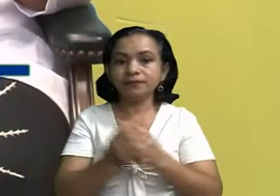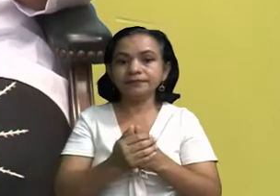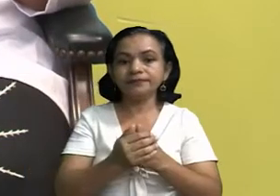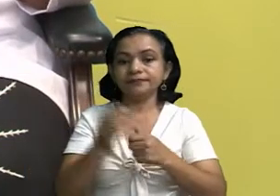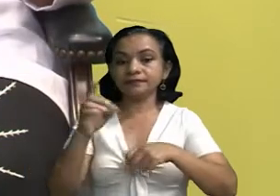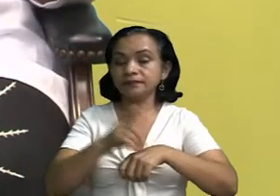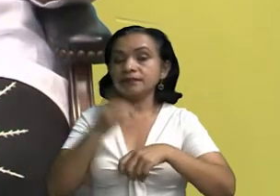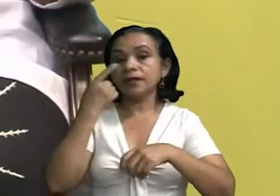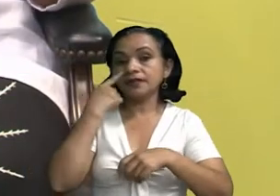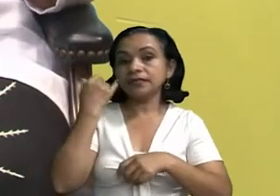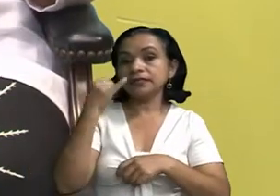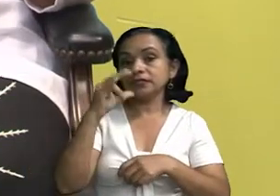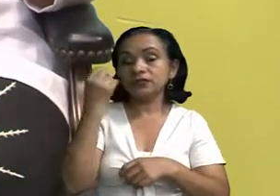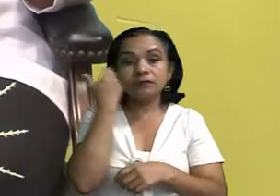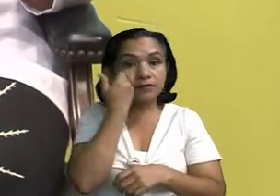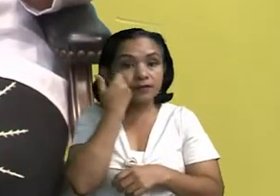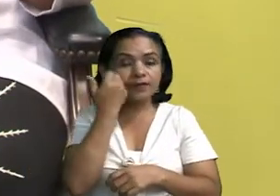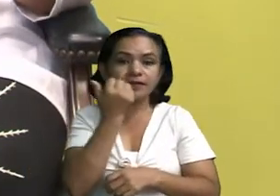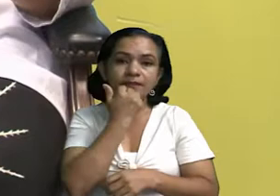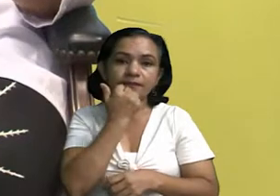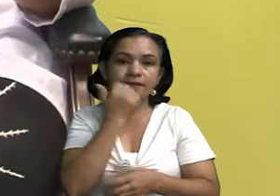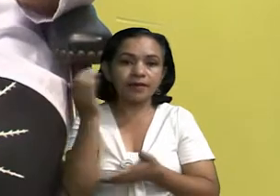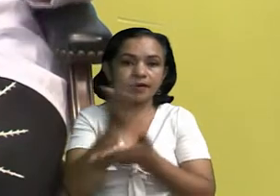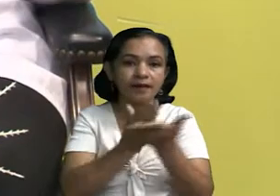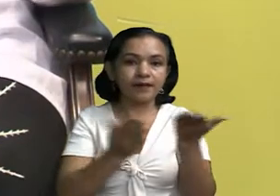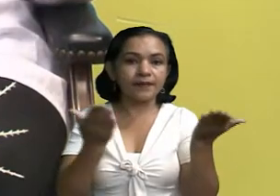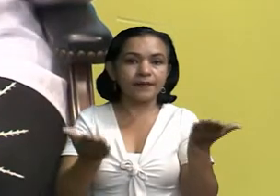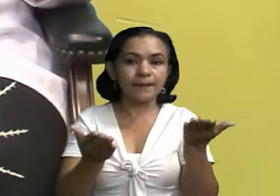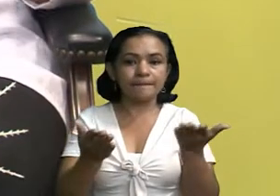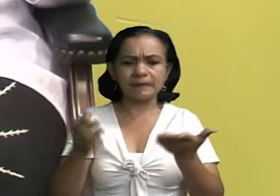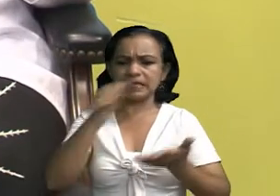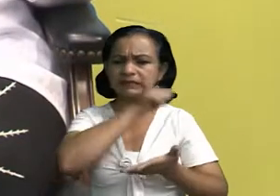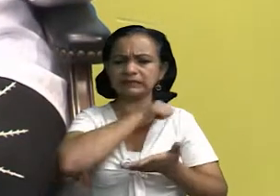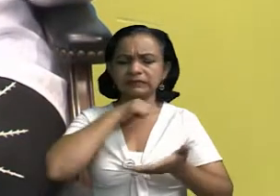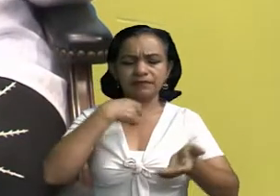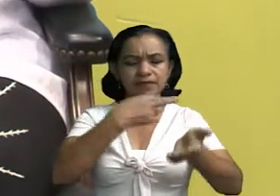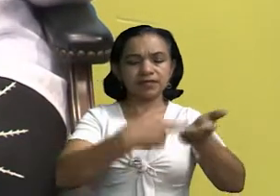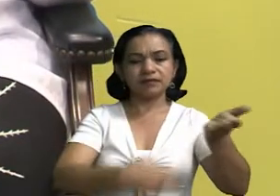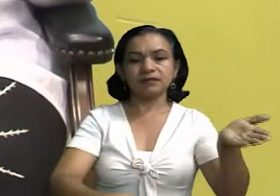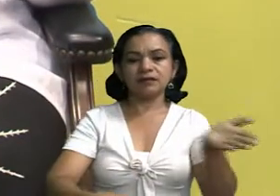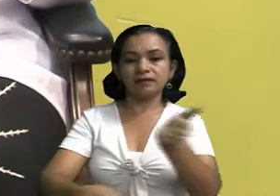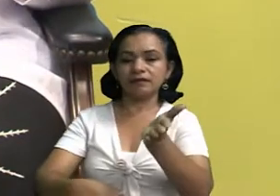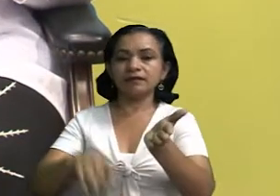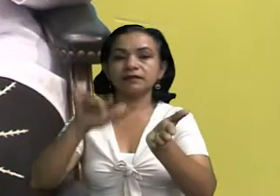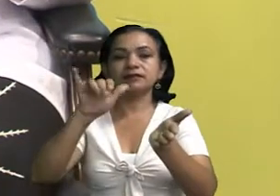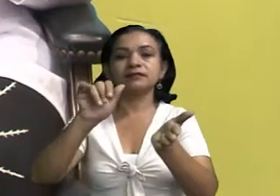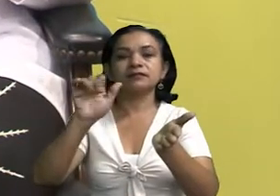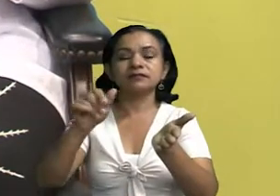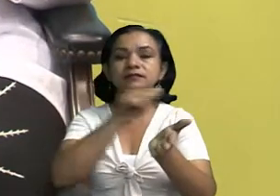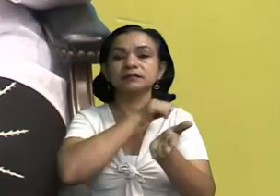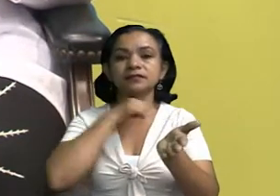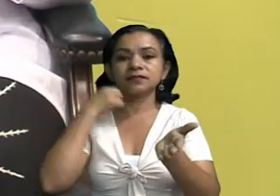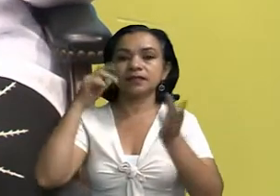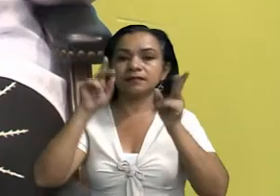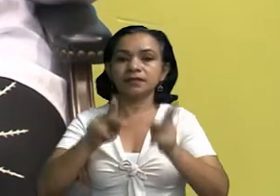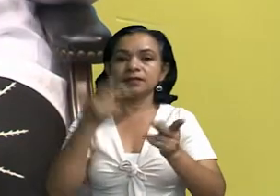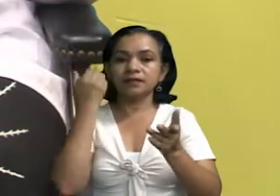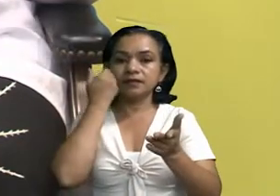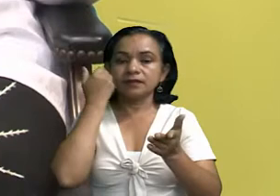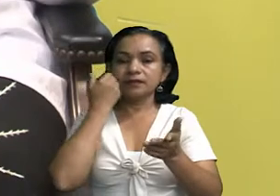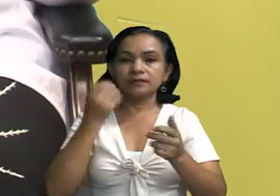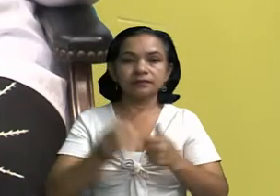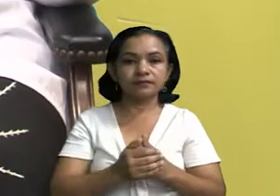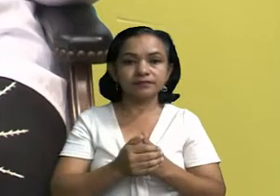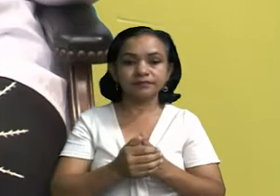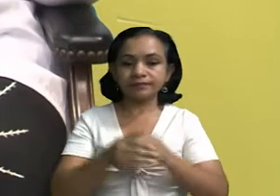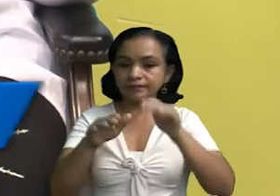nosotros tenemos una equivocación. Pensamos que haciendo el examen de sangre ya tenemos el diagnóstico del paciente. Pero la